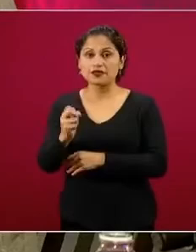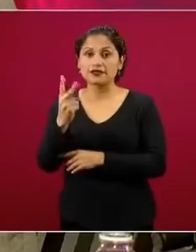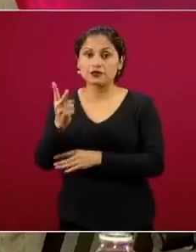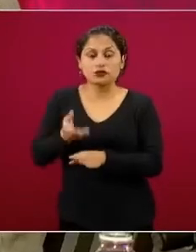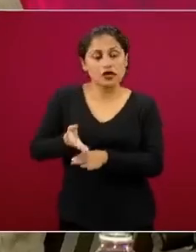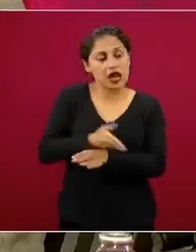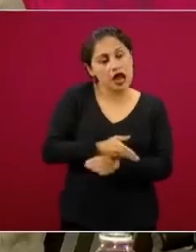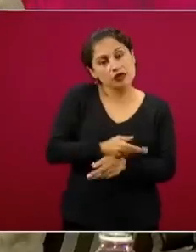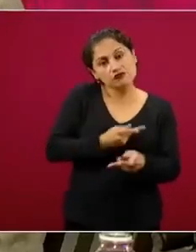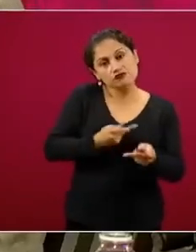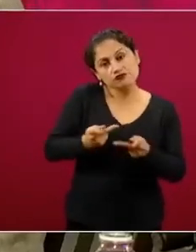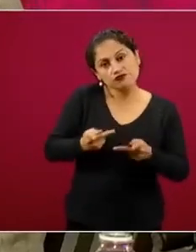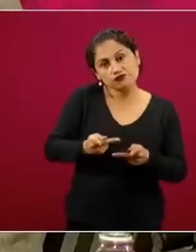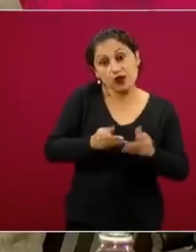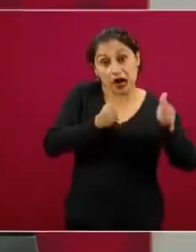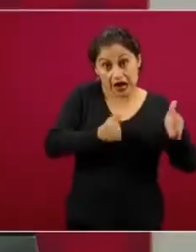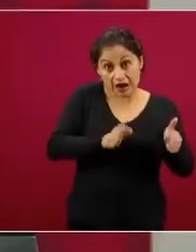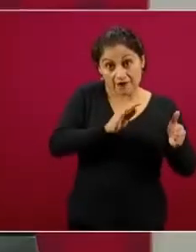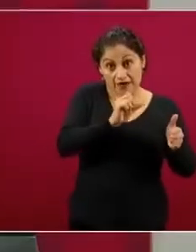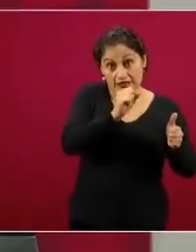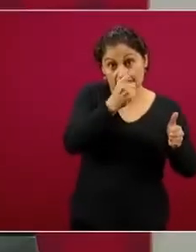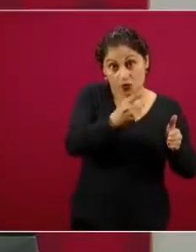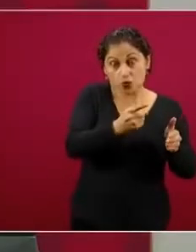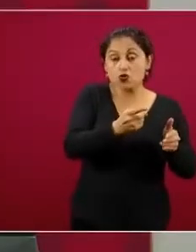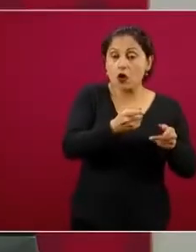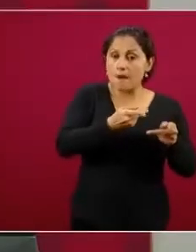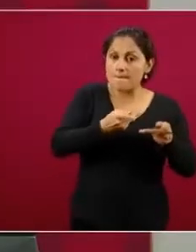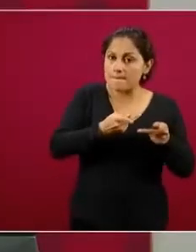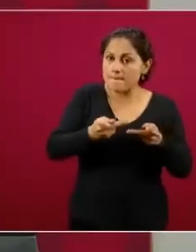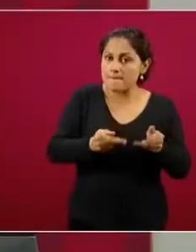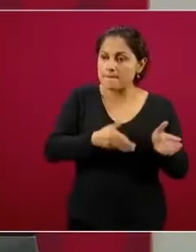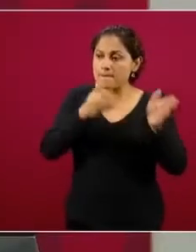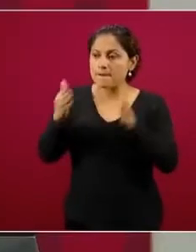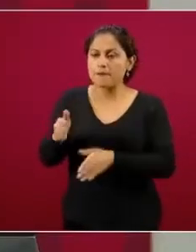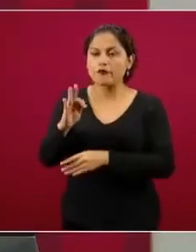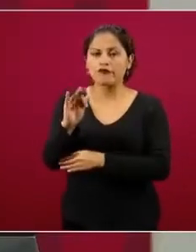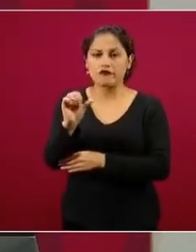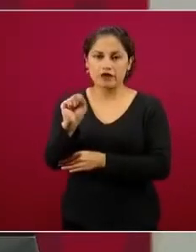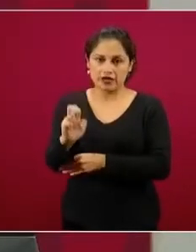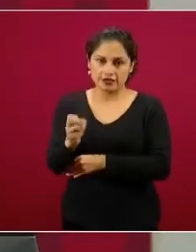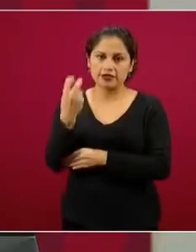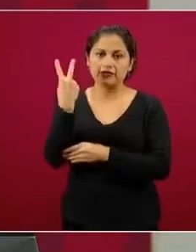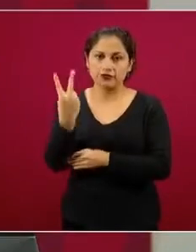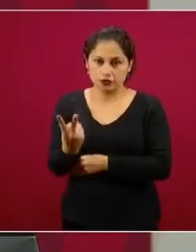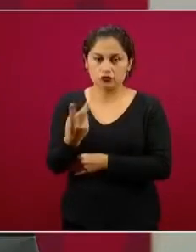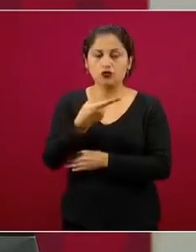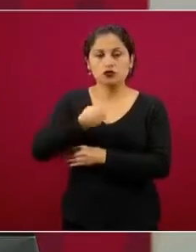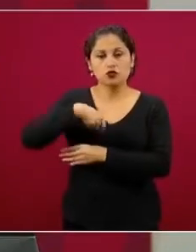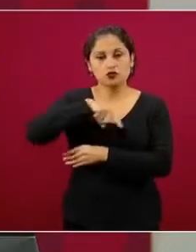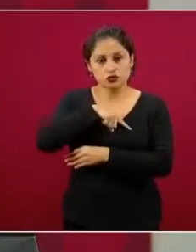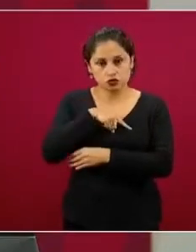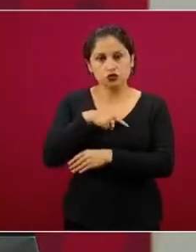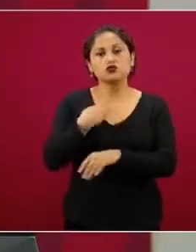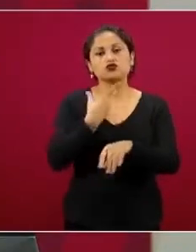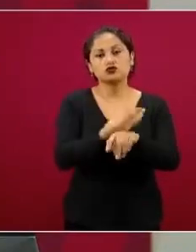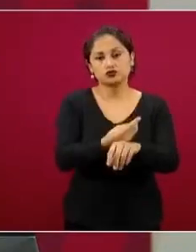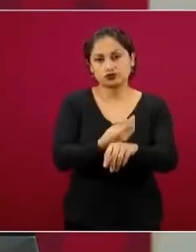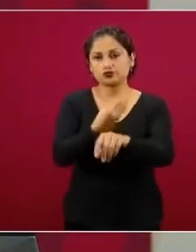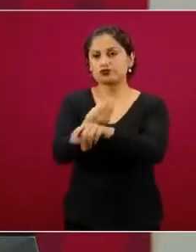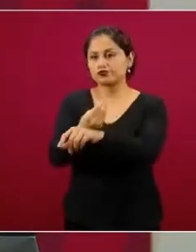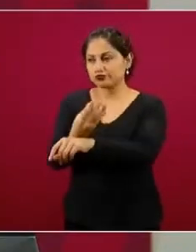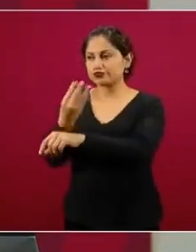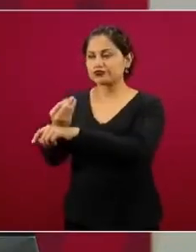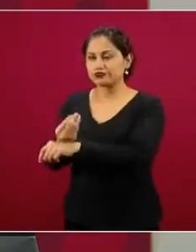2, todavía en fase 1, dimos un cambio muy importante hacia las intervenciones, pasando de la que depende de